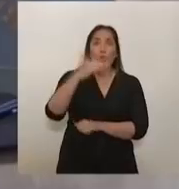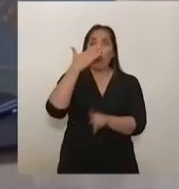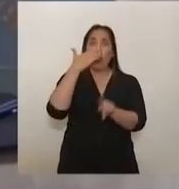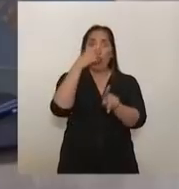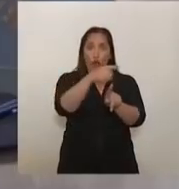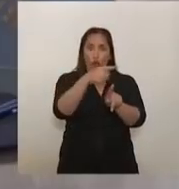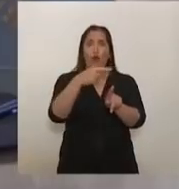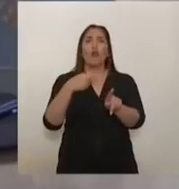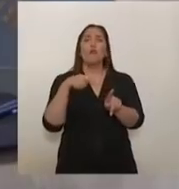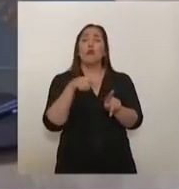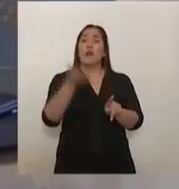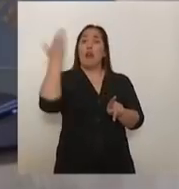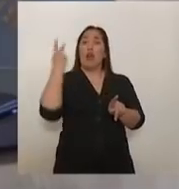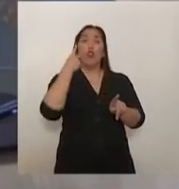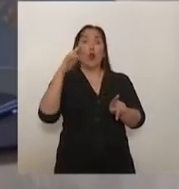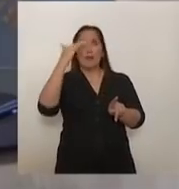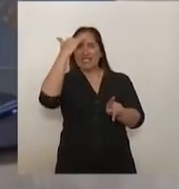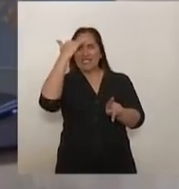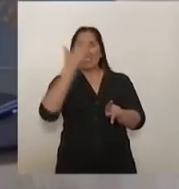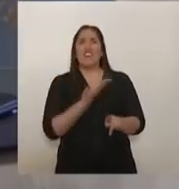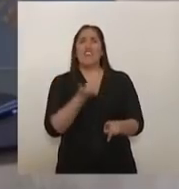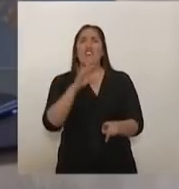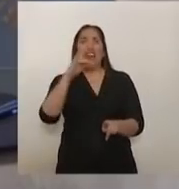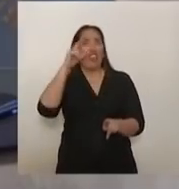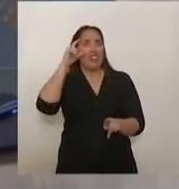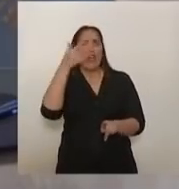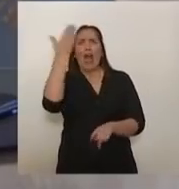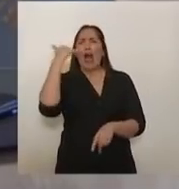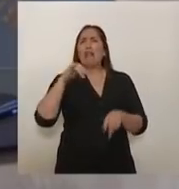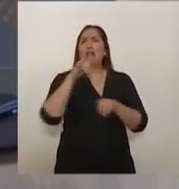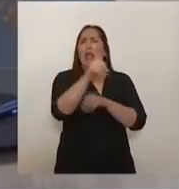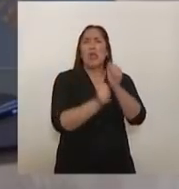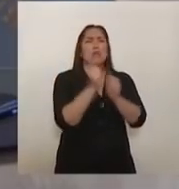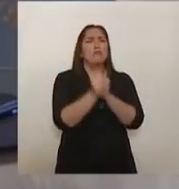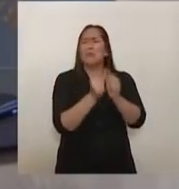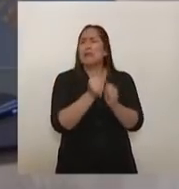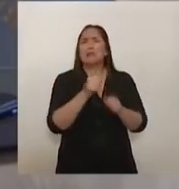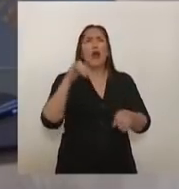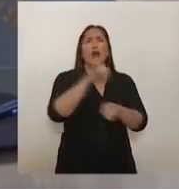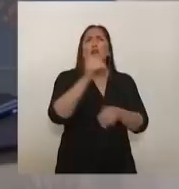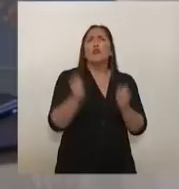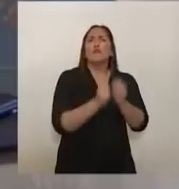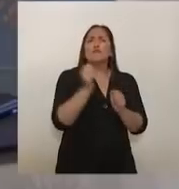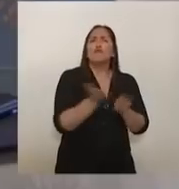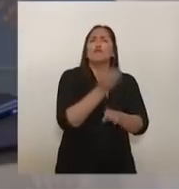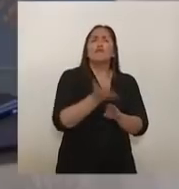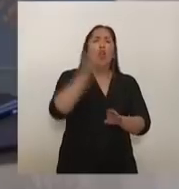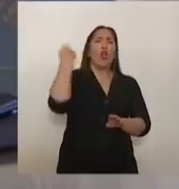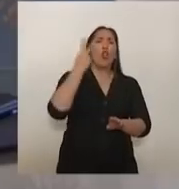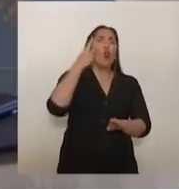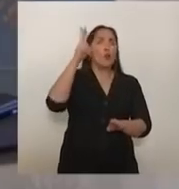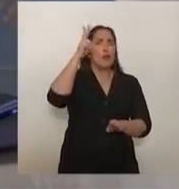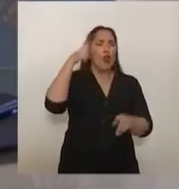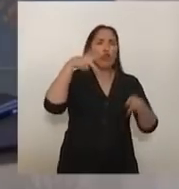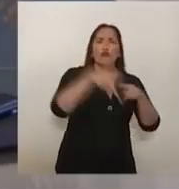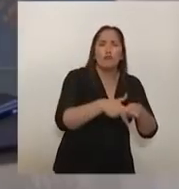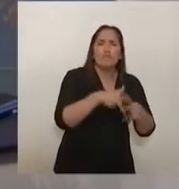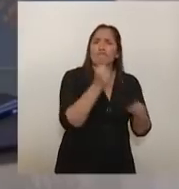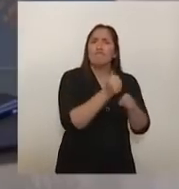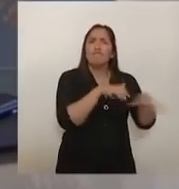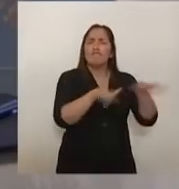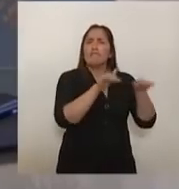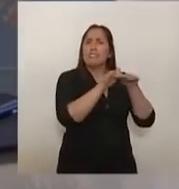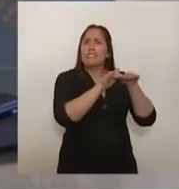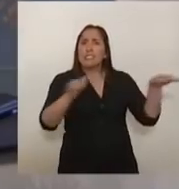Córdoba. En 2015 Fadea estaba parada. Había producido su último avión en 2008. Sus empleados iban a